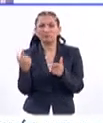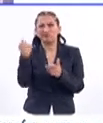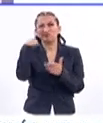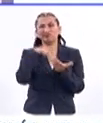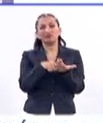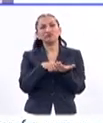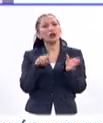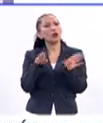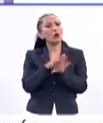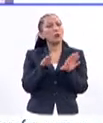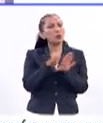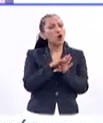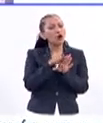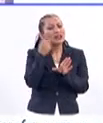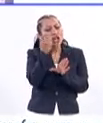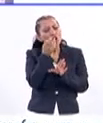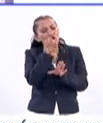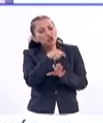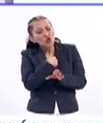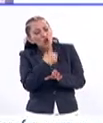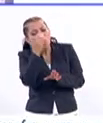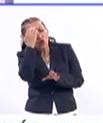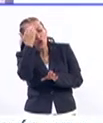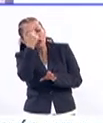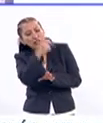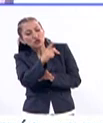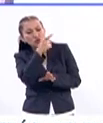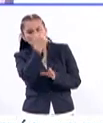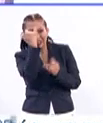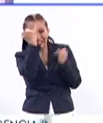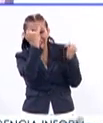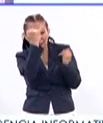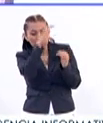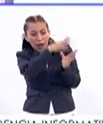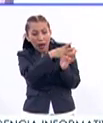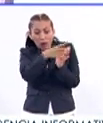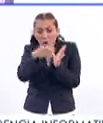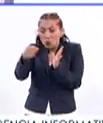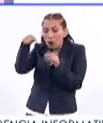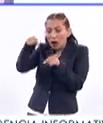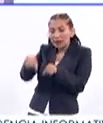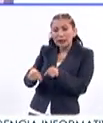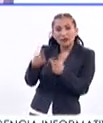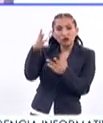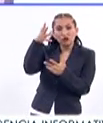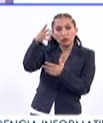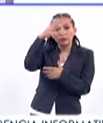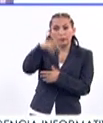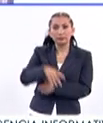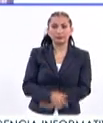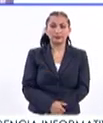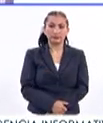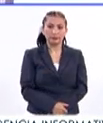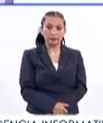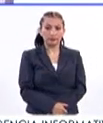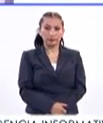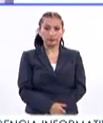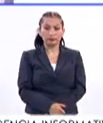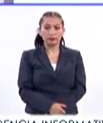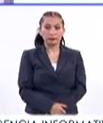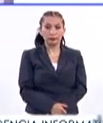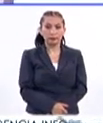es cómo poder retomar este tipo de aspectos para un futuro de México.